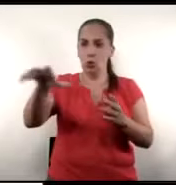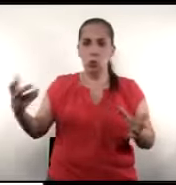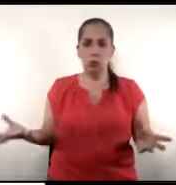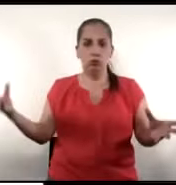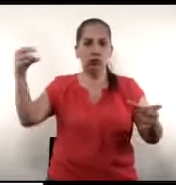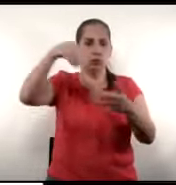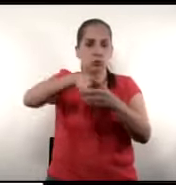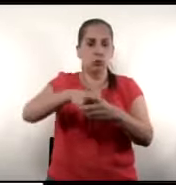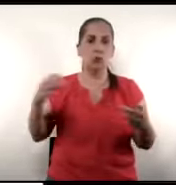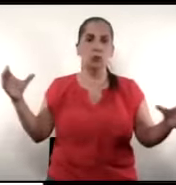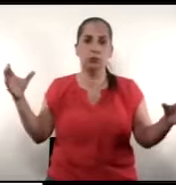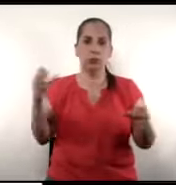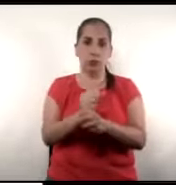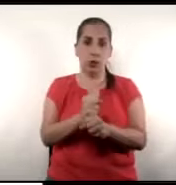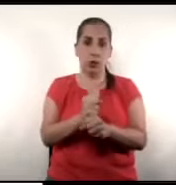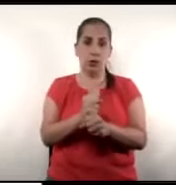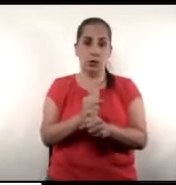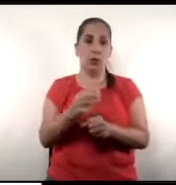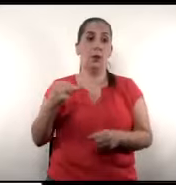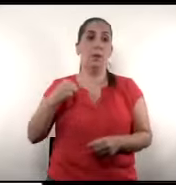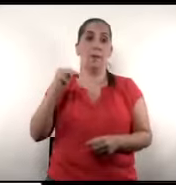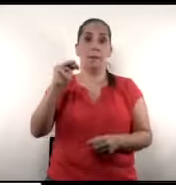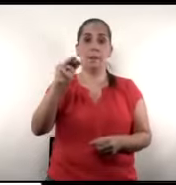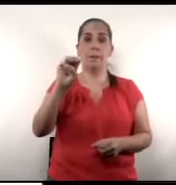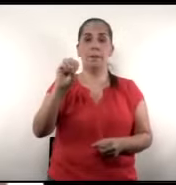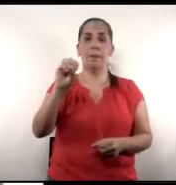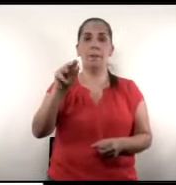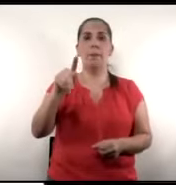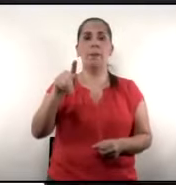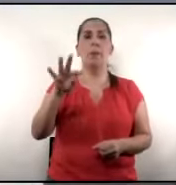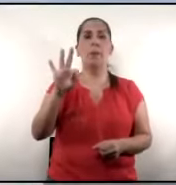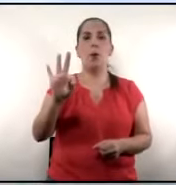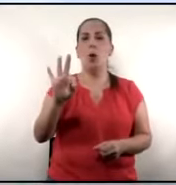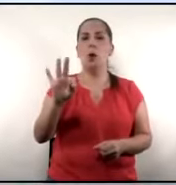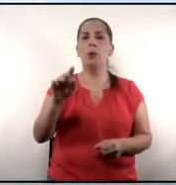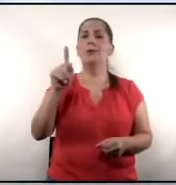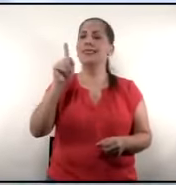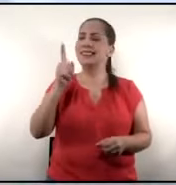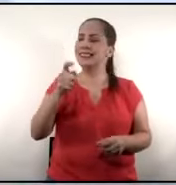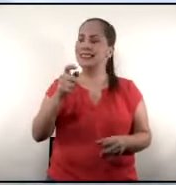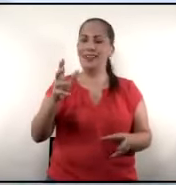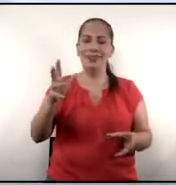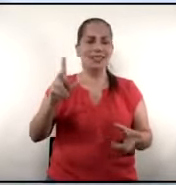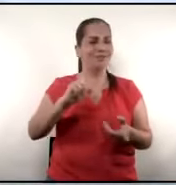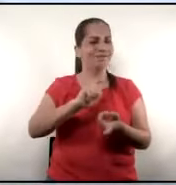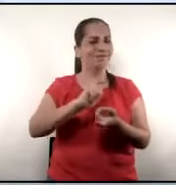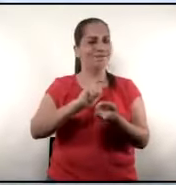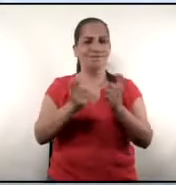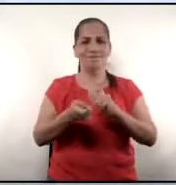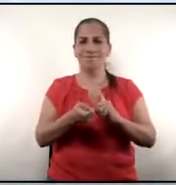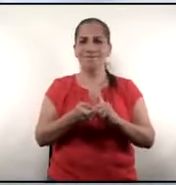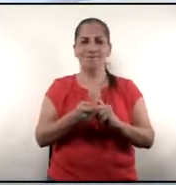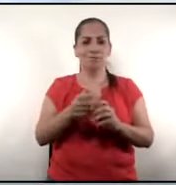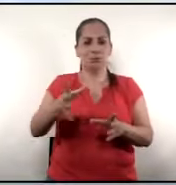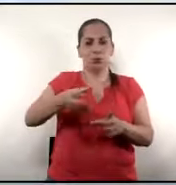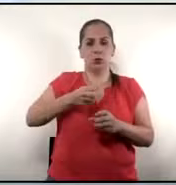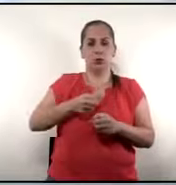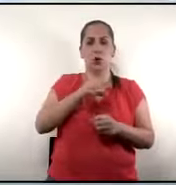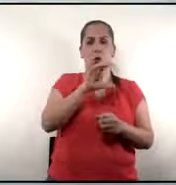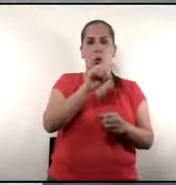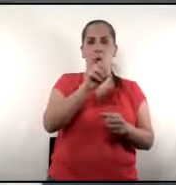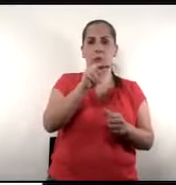eso. En el Ministerio de Obras Públicas y Transportes, el Ministerio tiene que reabsorber al CONAVI, el COSEBI